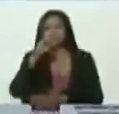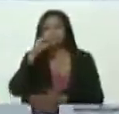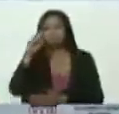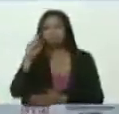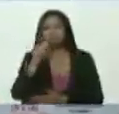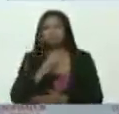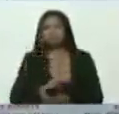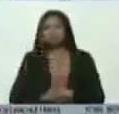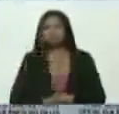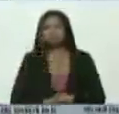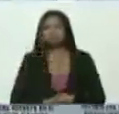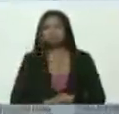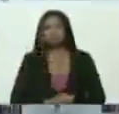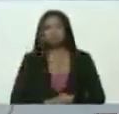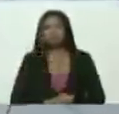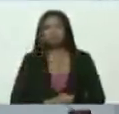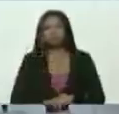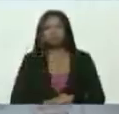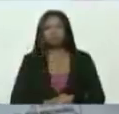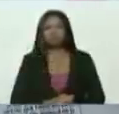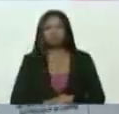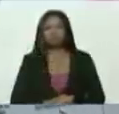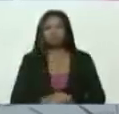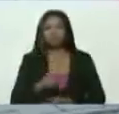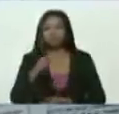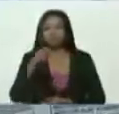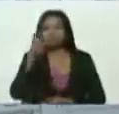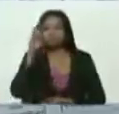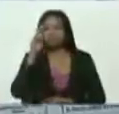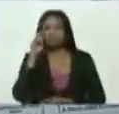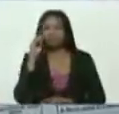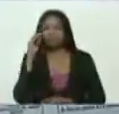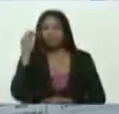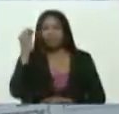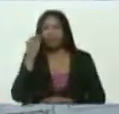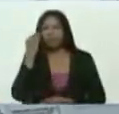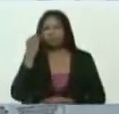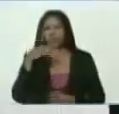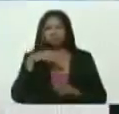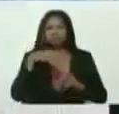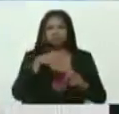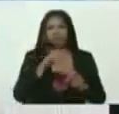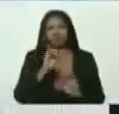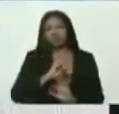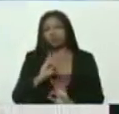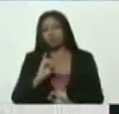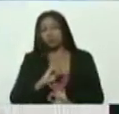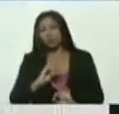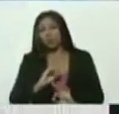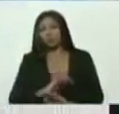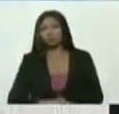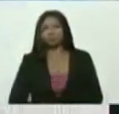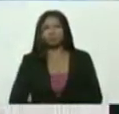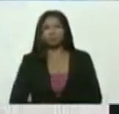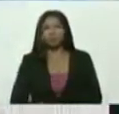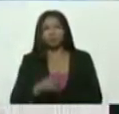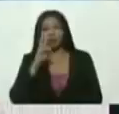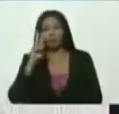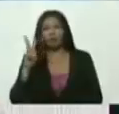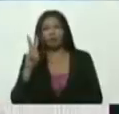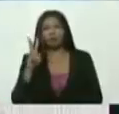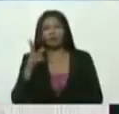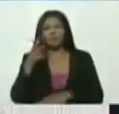Nicolás Maduro Moros. Esto no son especulaciones ni son elucubraciones. Vamos a ver el video número